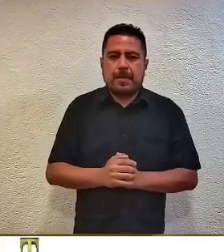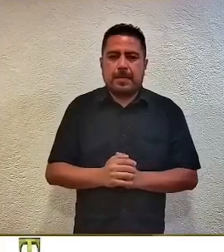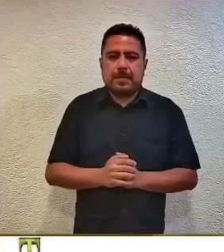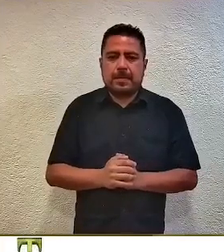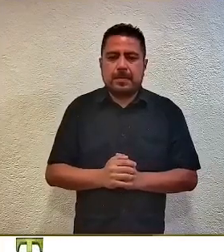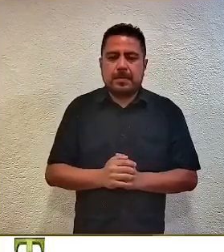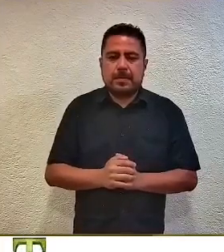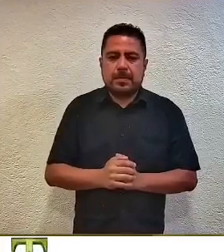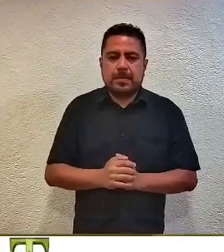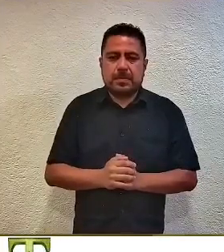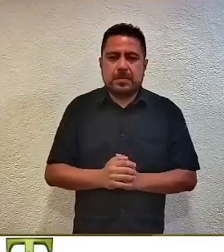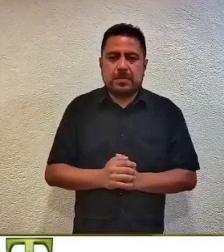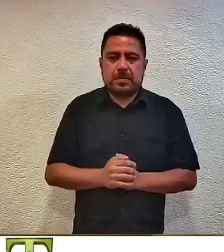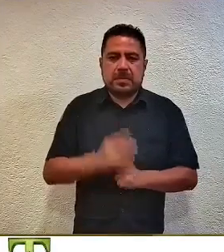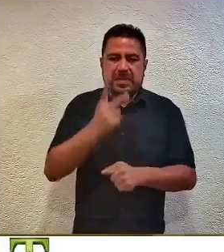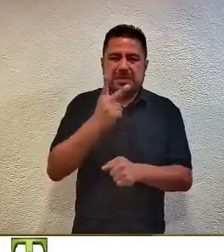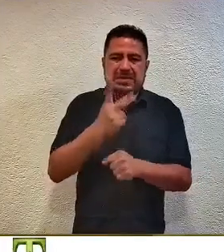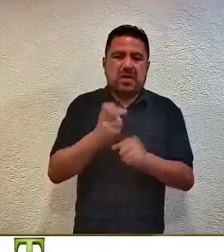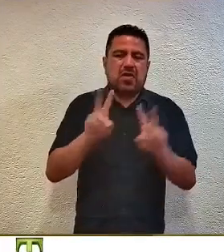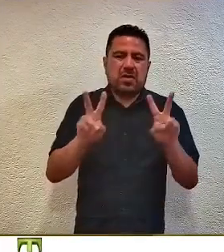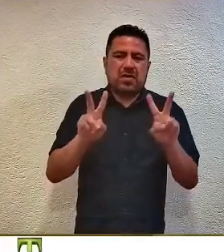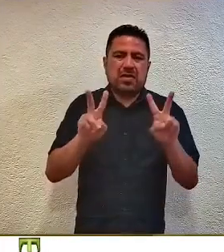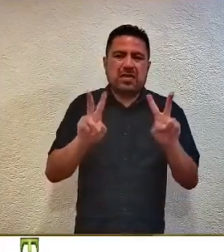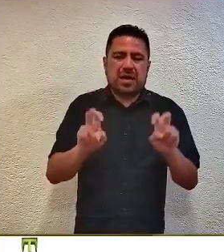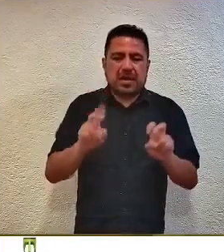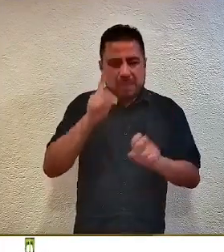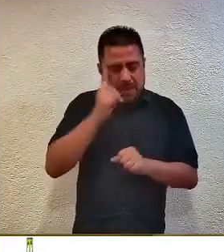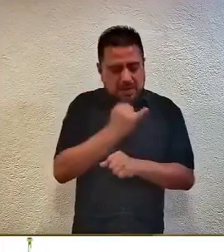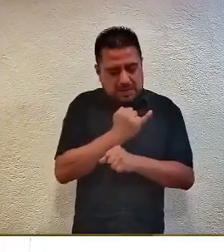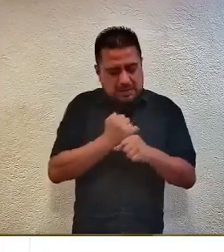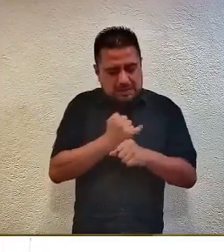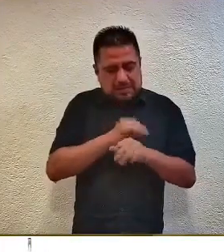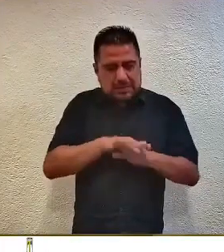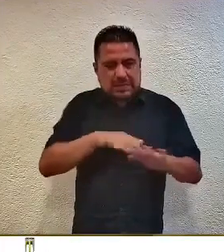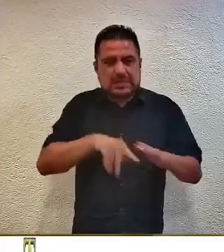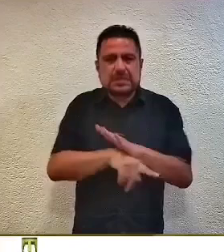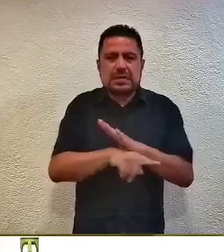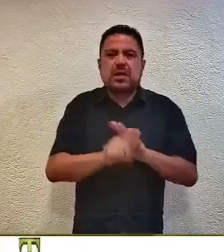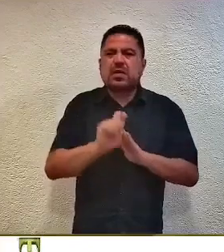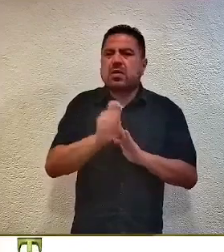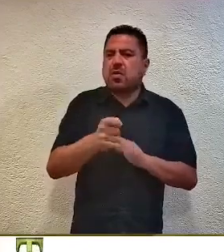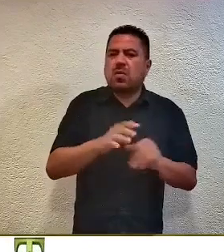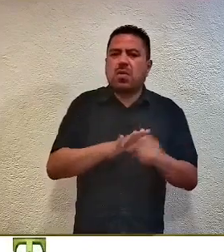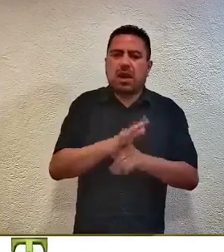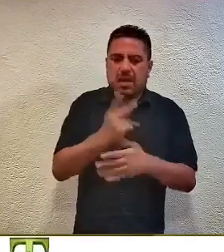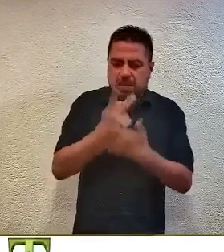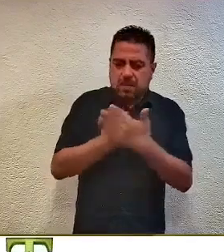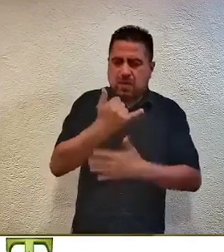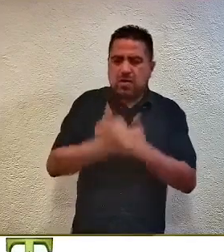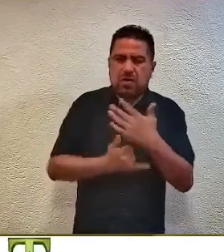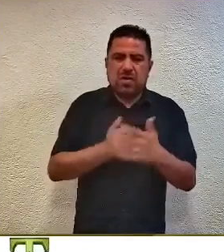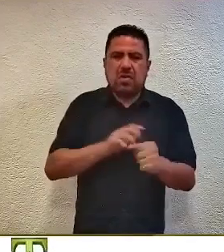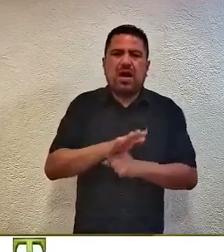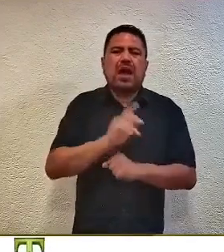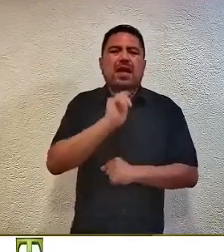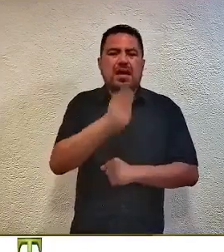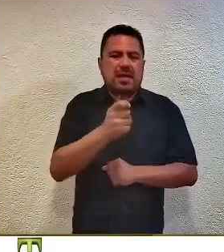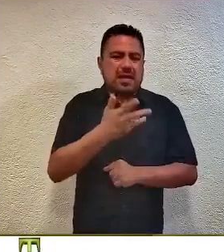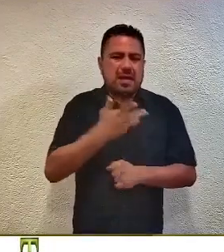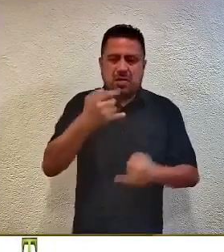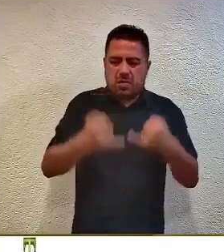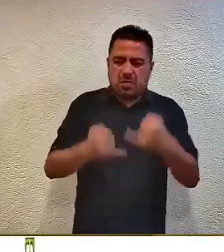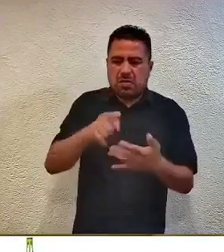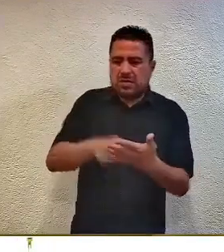El segundo asunto listado para analizar y resolver se trata de un proyecto de resolución relativo al juicio